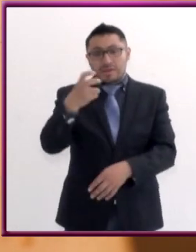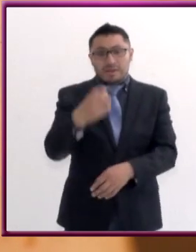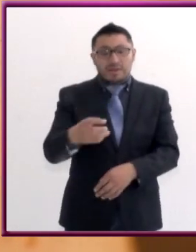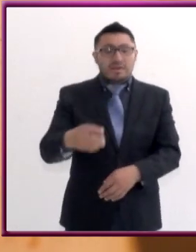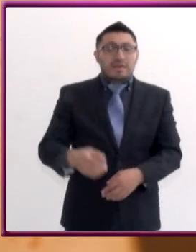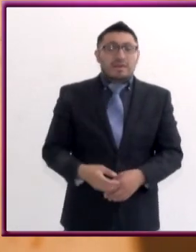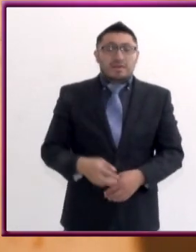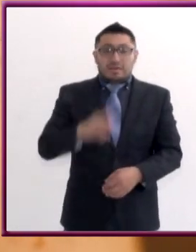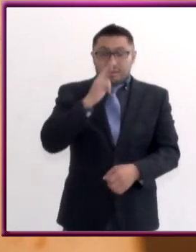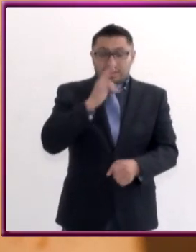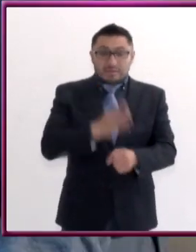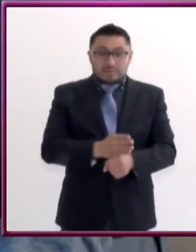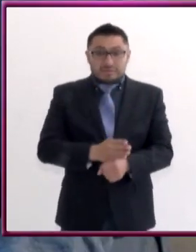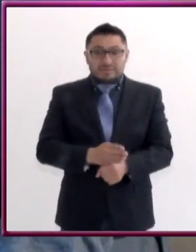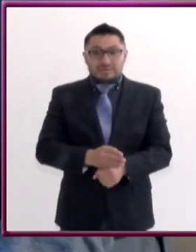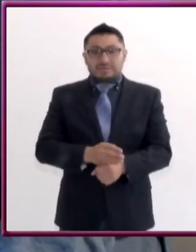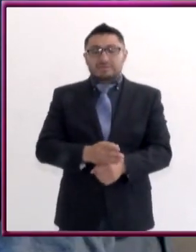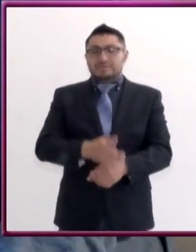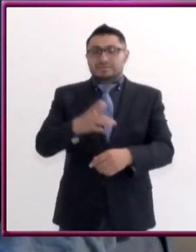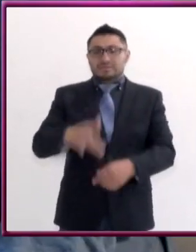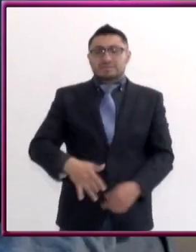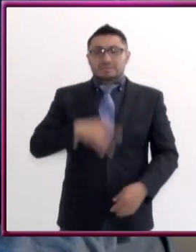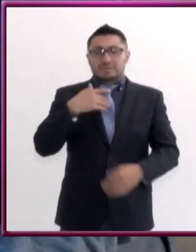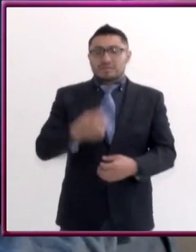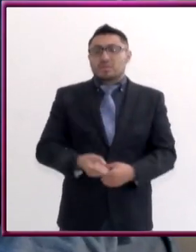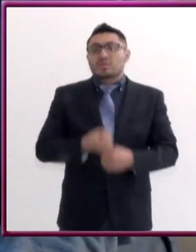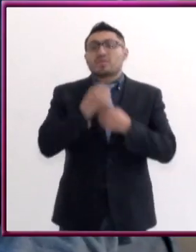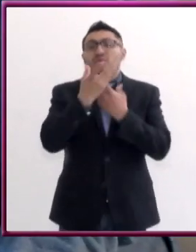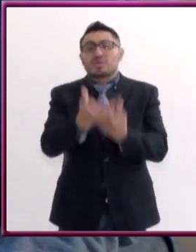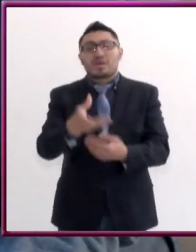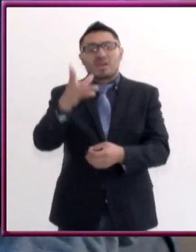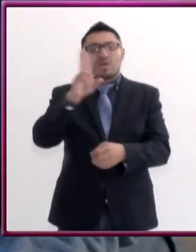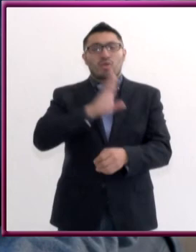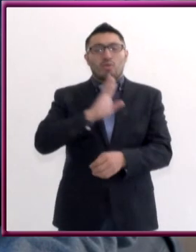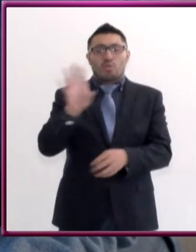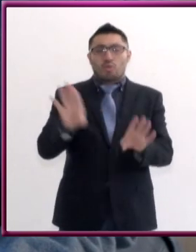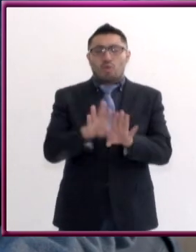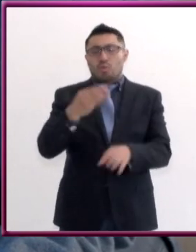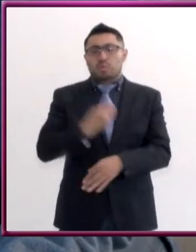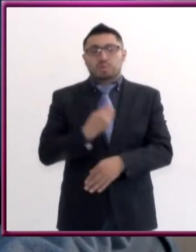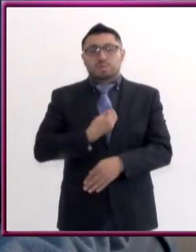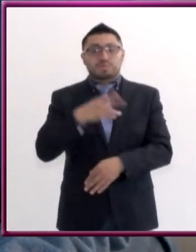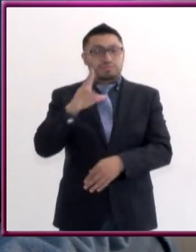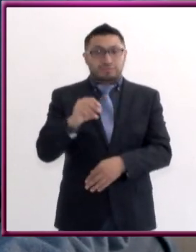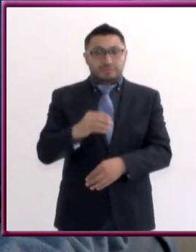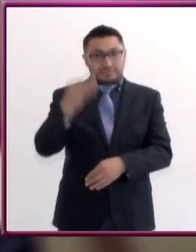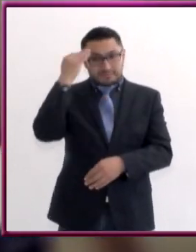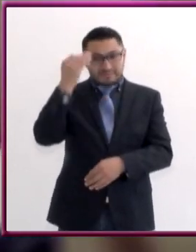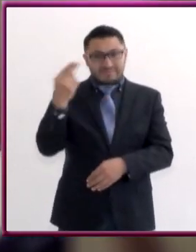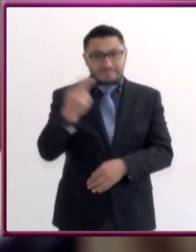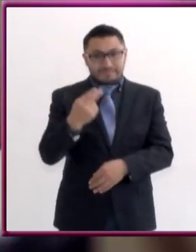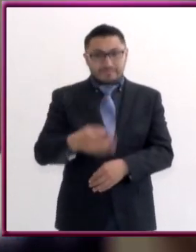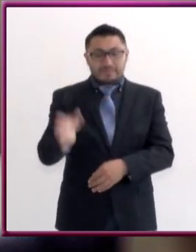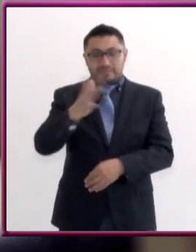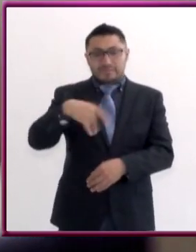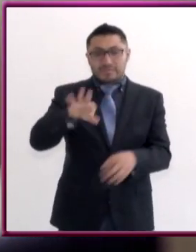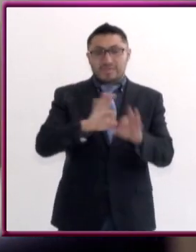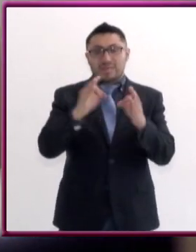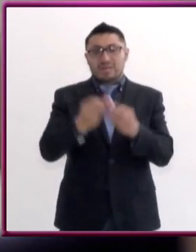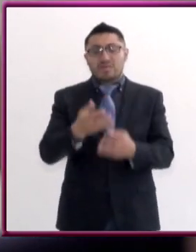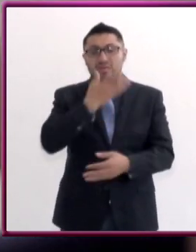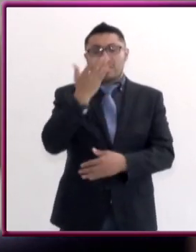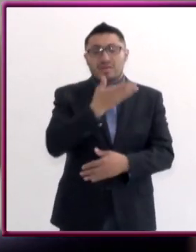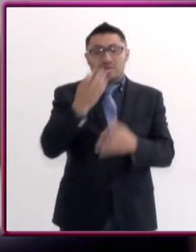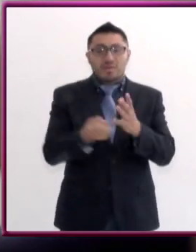pérdida y actuar en consecuencia. Dejar fluir, no reprimir las emociones. Darle su tiempo. Buscar estrategias